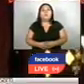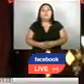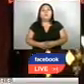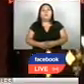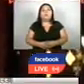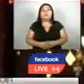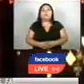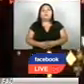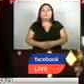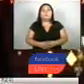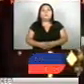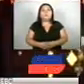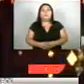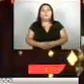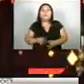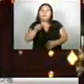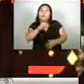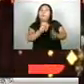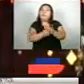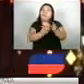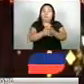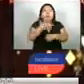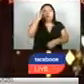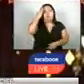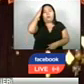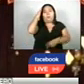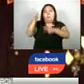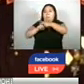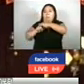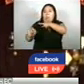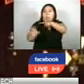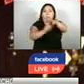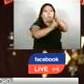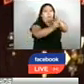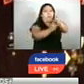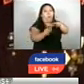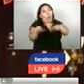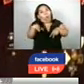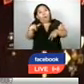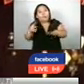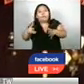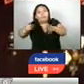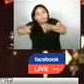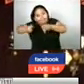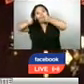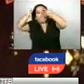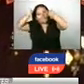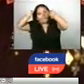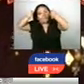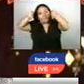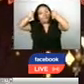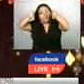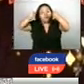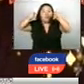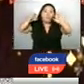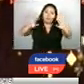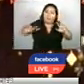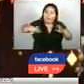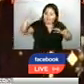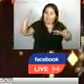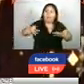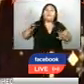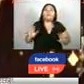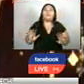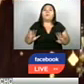Muchos de los que cometieron esos delitos huyeron, otros están pagando su condena, como debe de